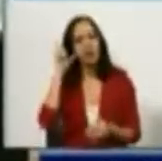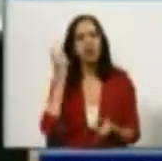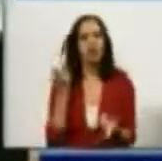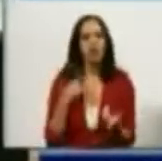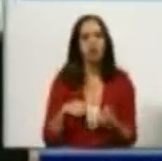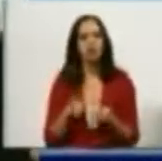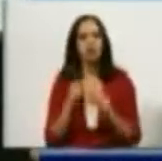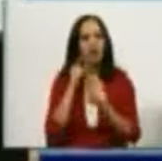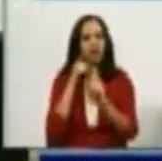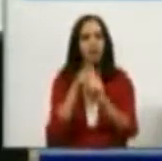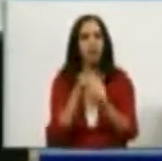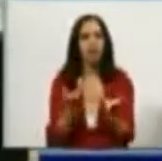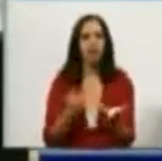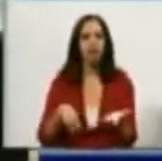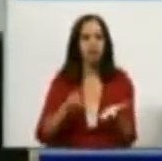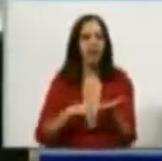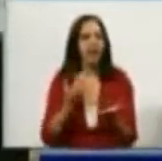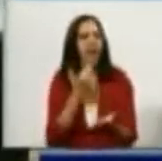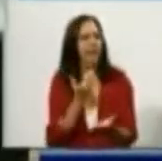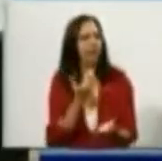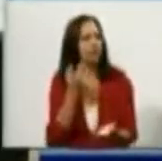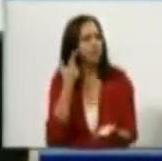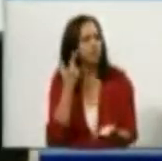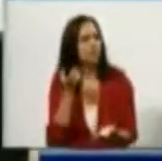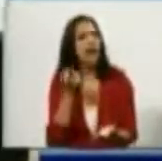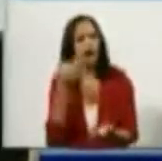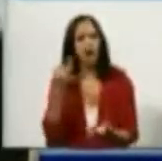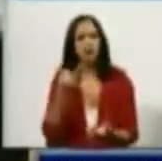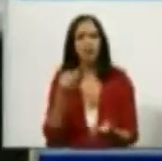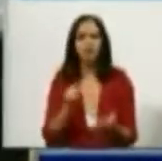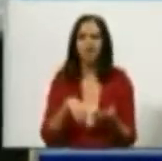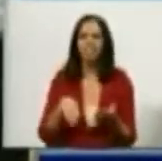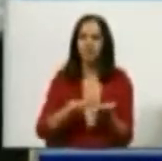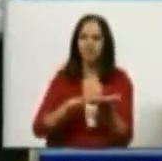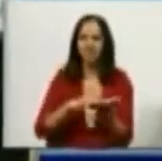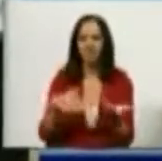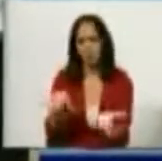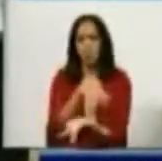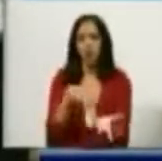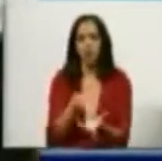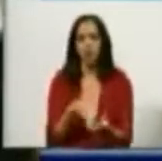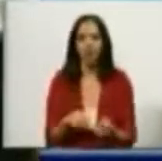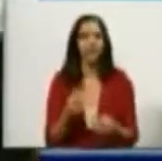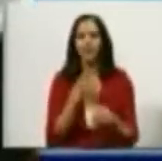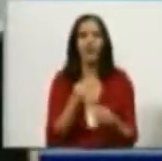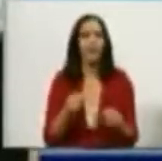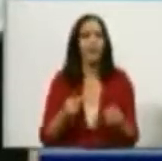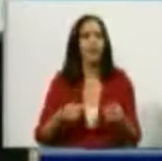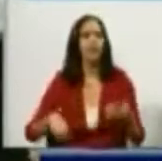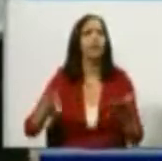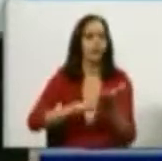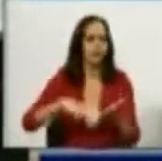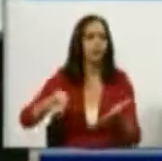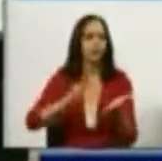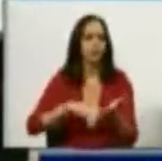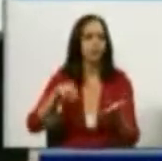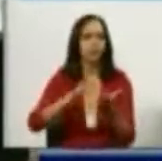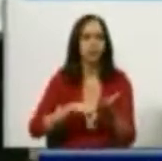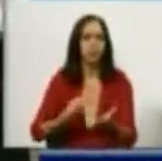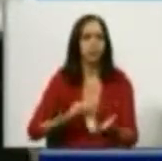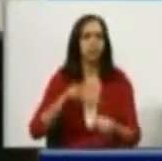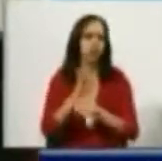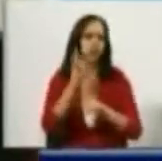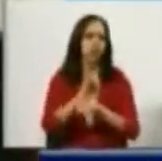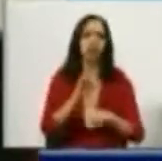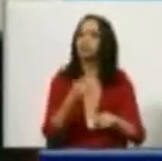realista algo que sea viable para salir de esta tragedia no no consignas no cortinas de humo no potes de